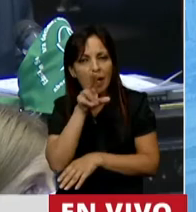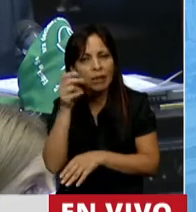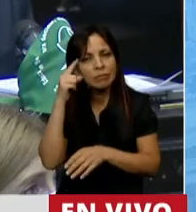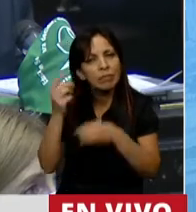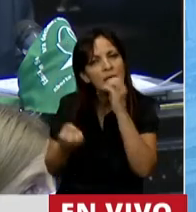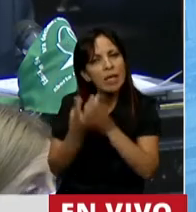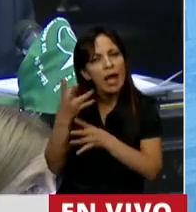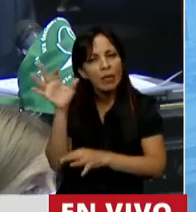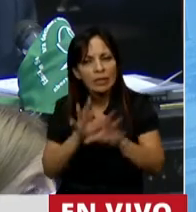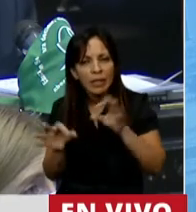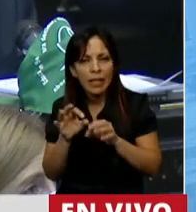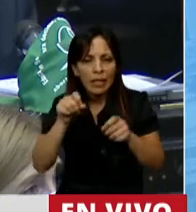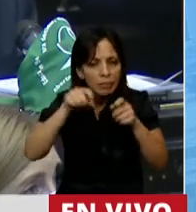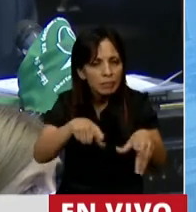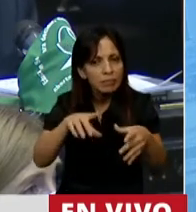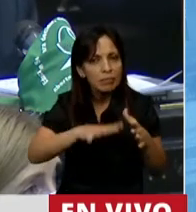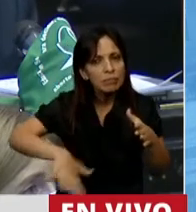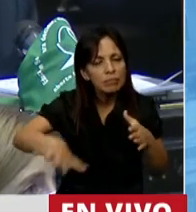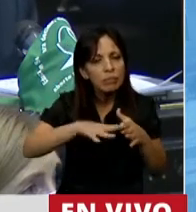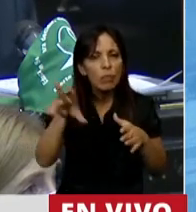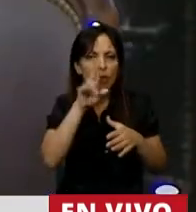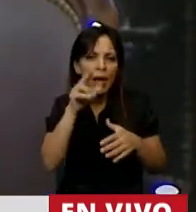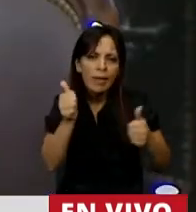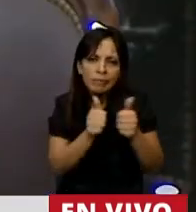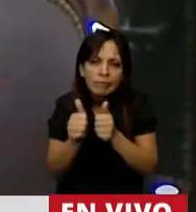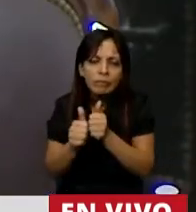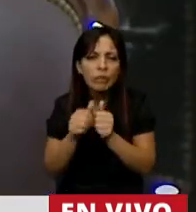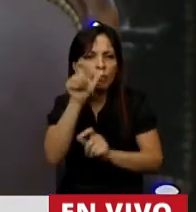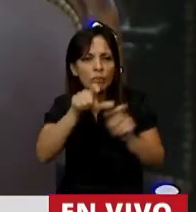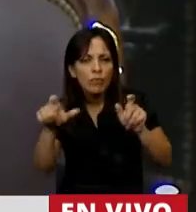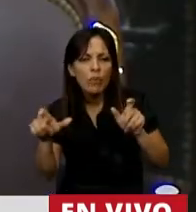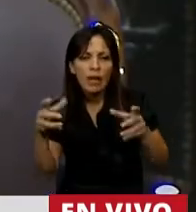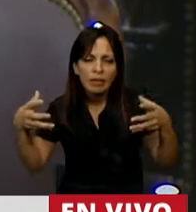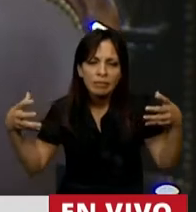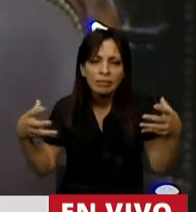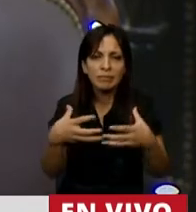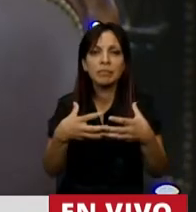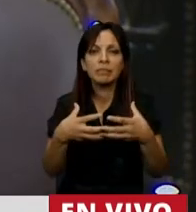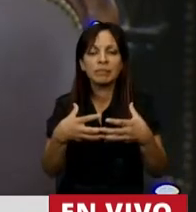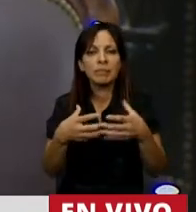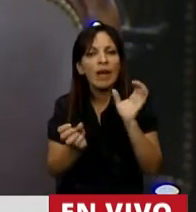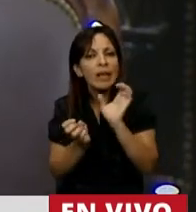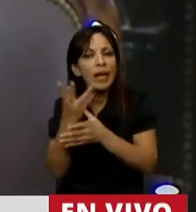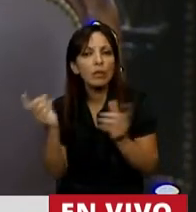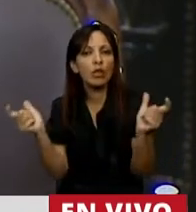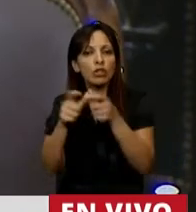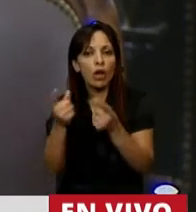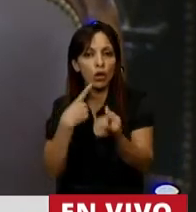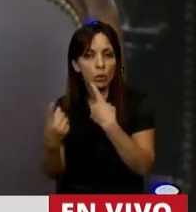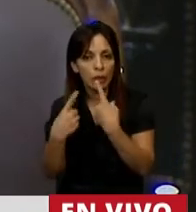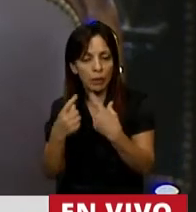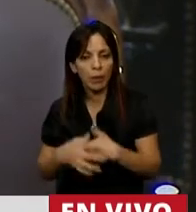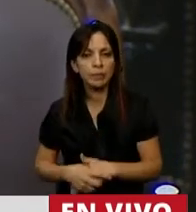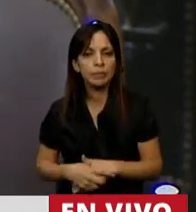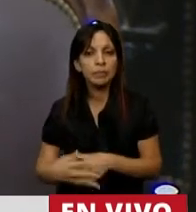estrategias territoriales para estar junto con las mujeres, con las disidencias, y conformamos un consejo consultivo